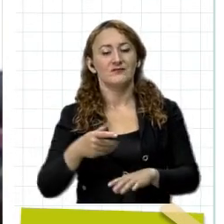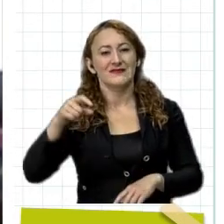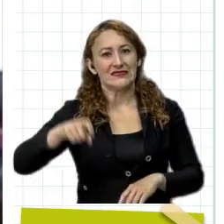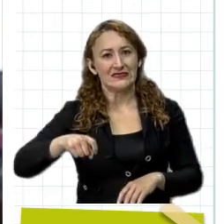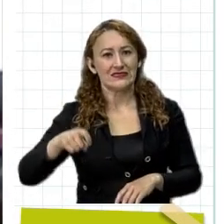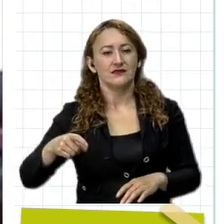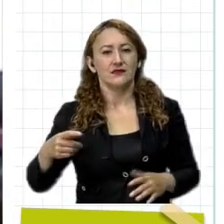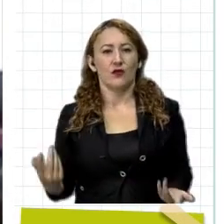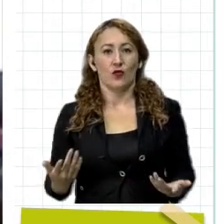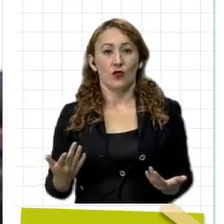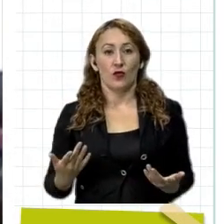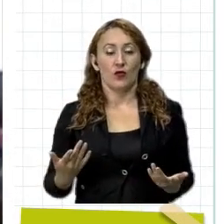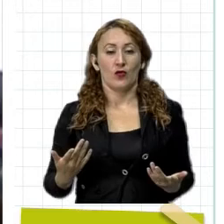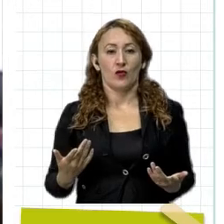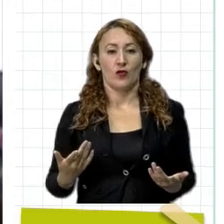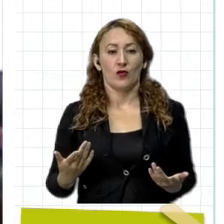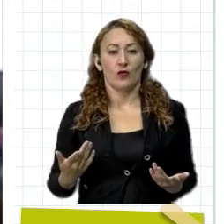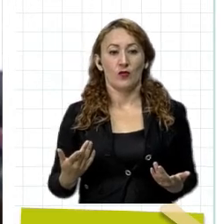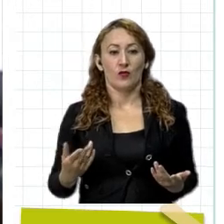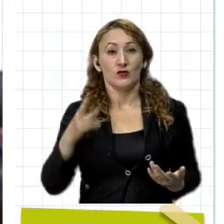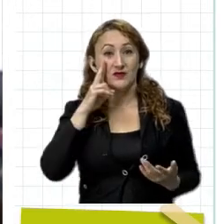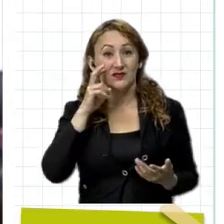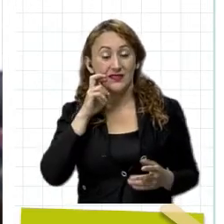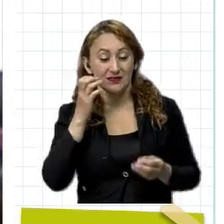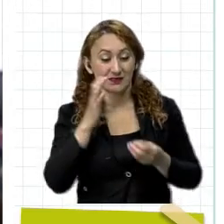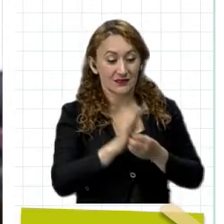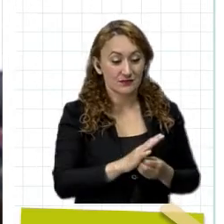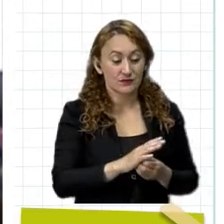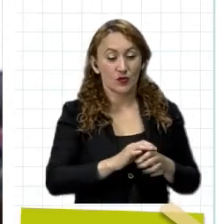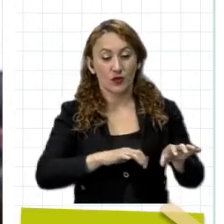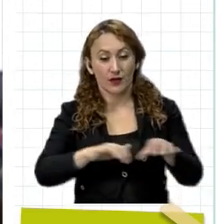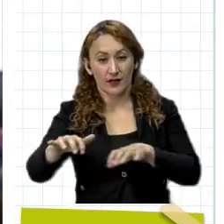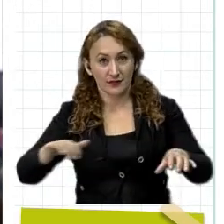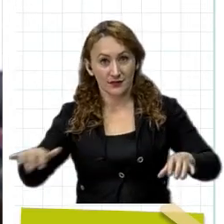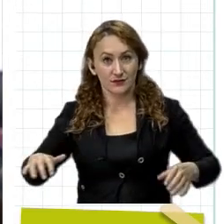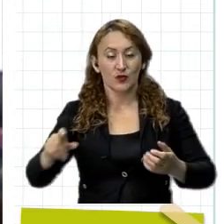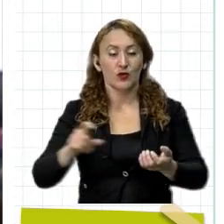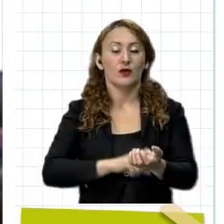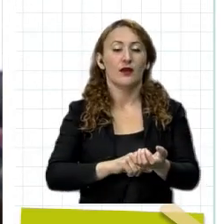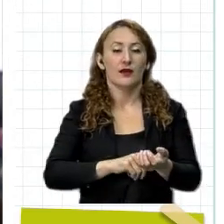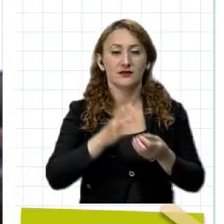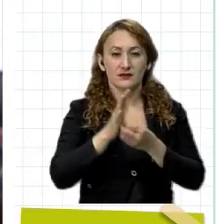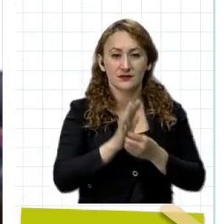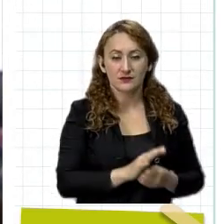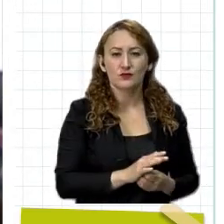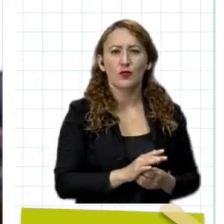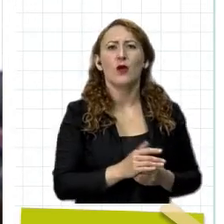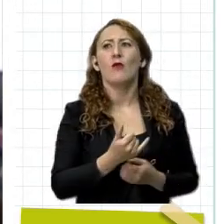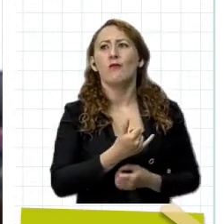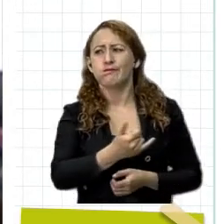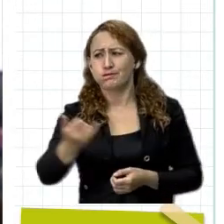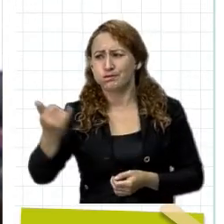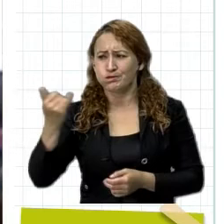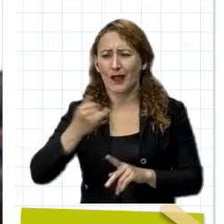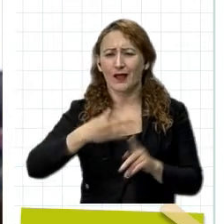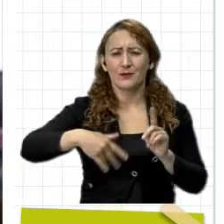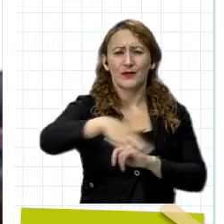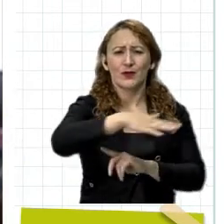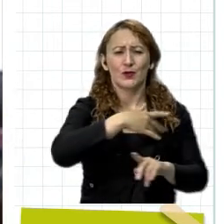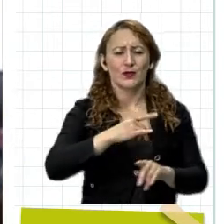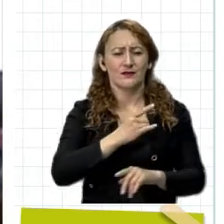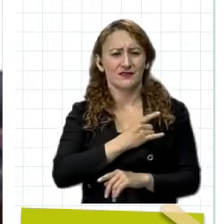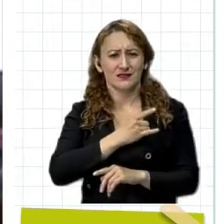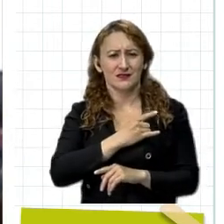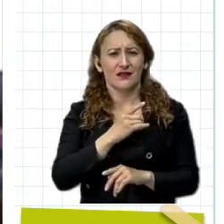combatir al mismo tiempo el sexismo, el clasismo y el racismo que siguen impregnando el ámbito universitario en